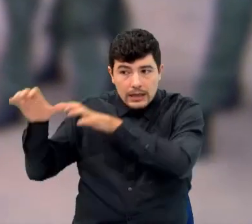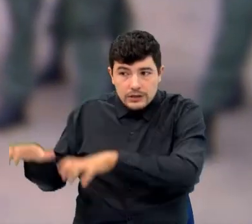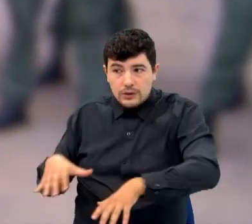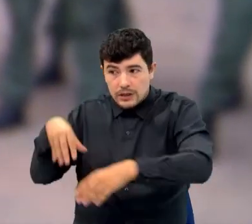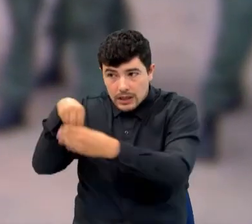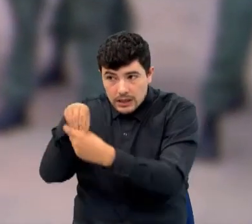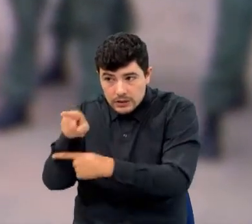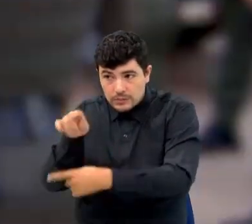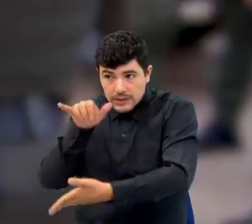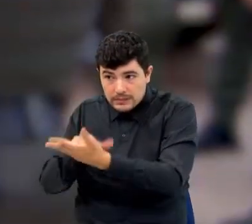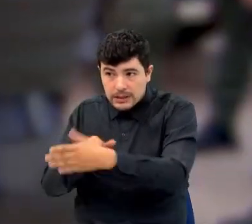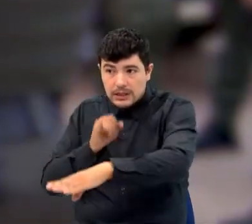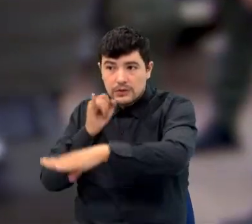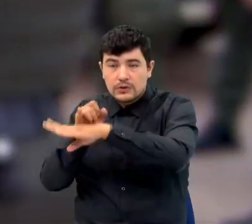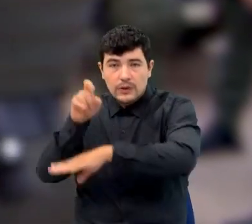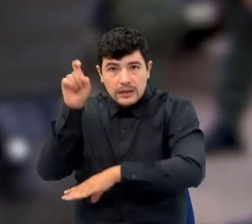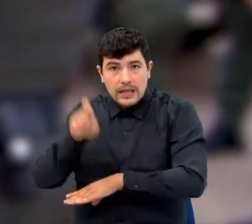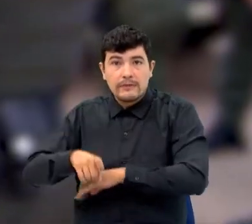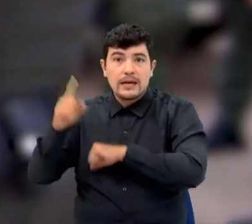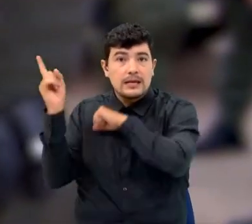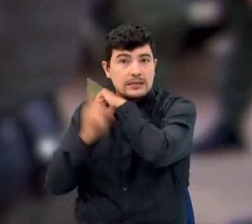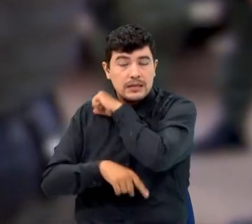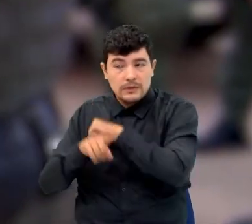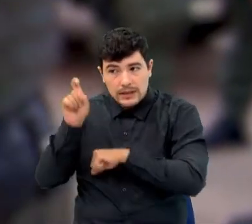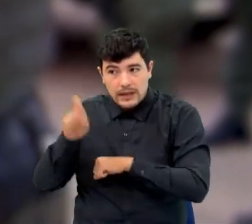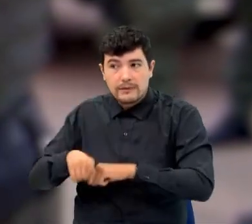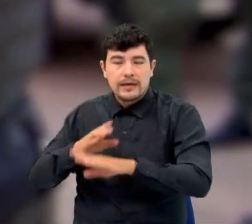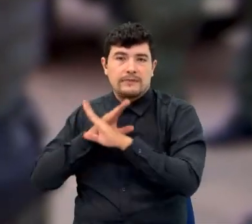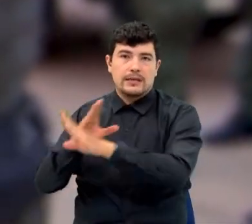misma institución también son penalizados.